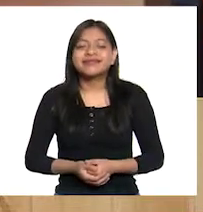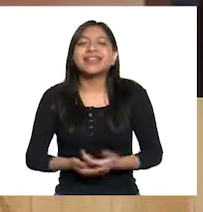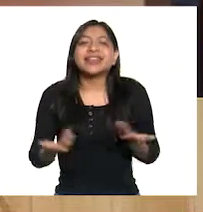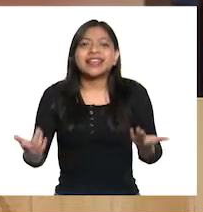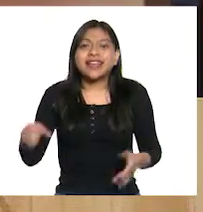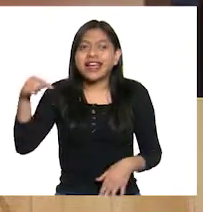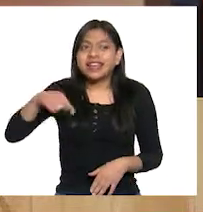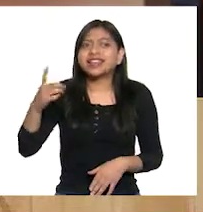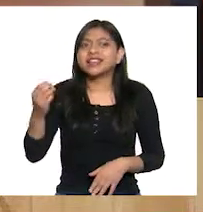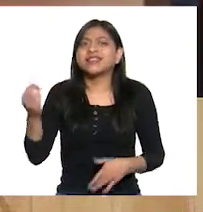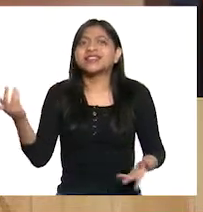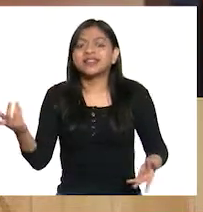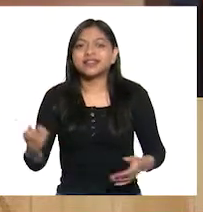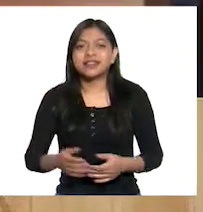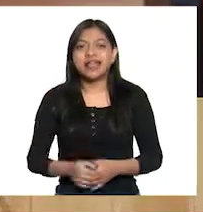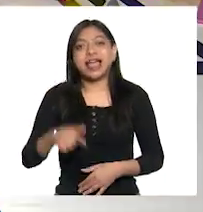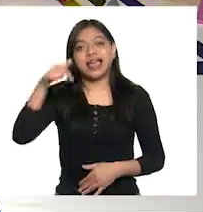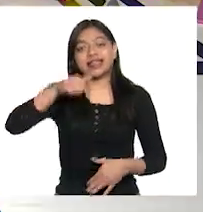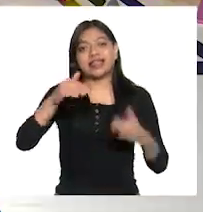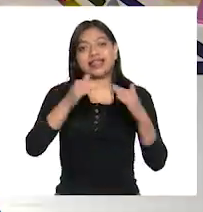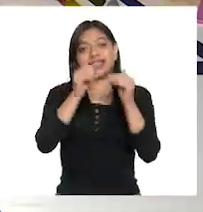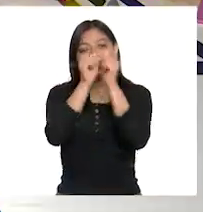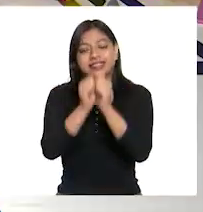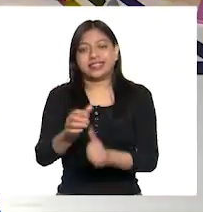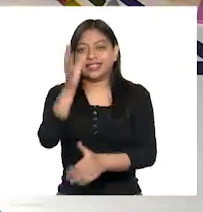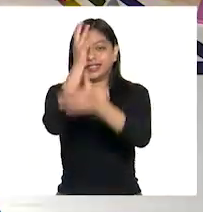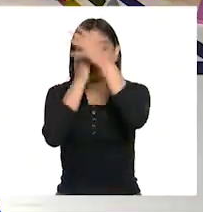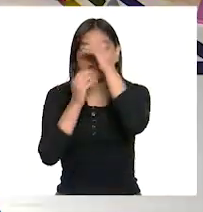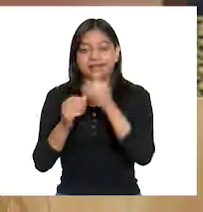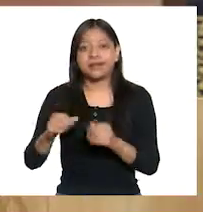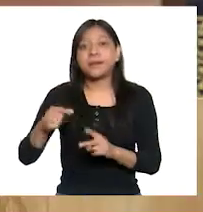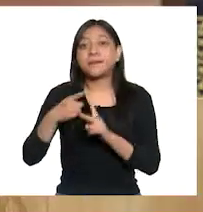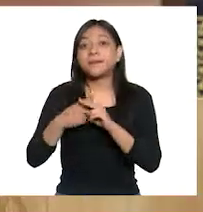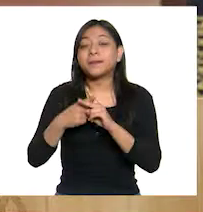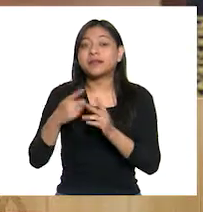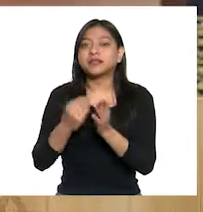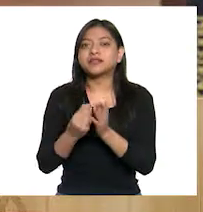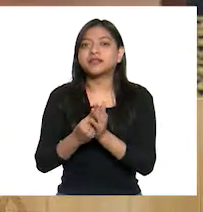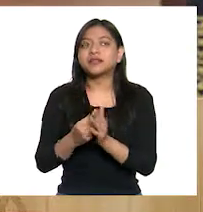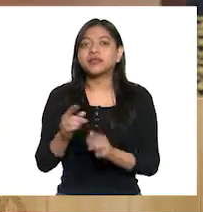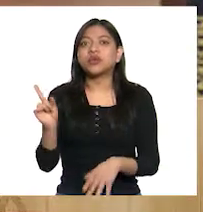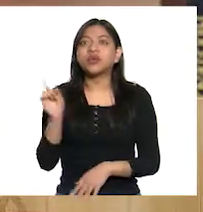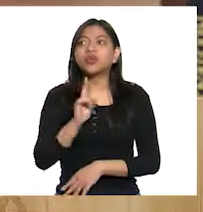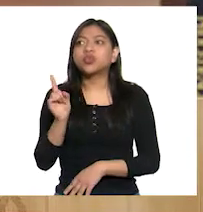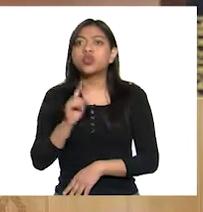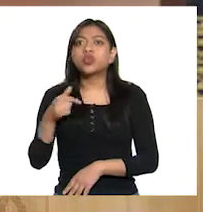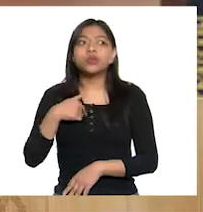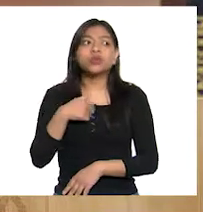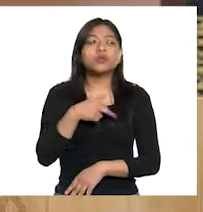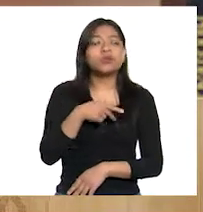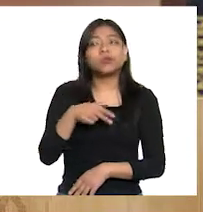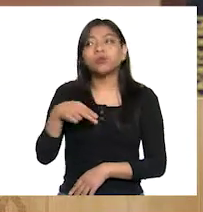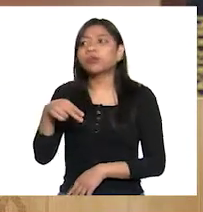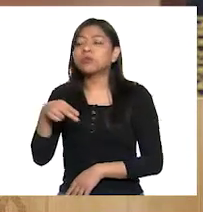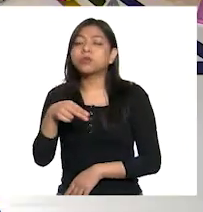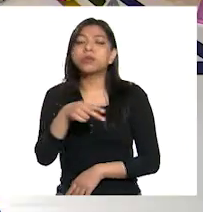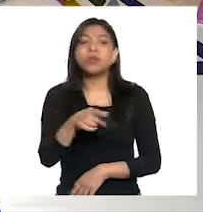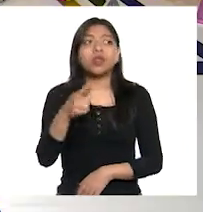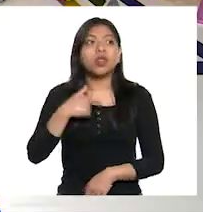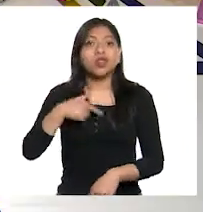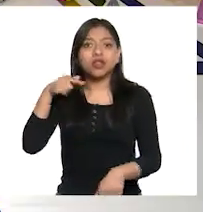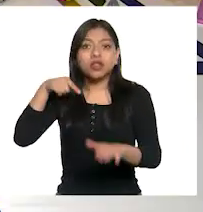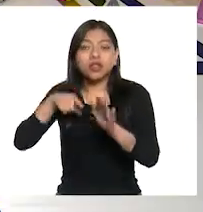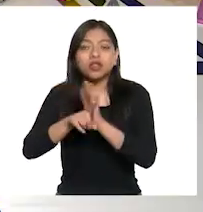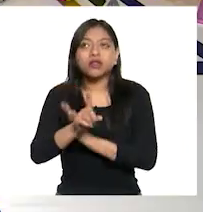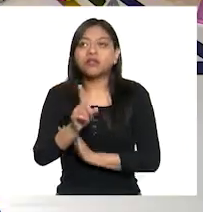¿Aquí dónde? ¿Estás en Aprende en Casa 3, en la clase de matemáticas? Venía tan distraído que no me di cuenta.